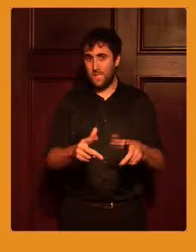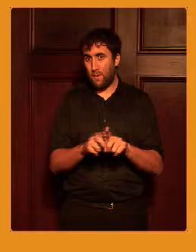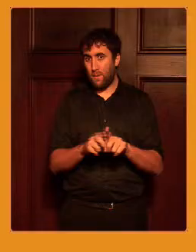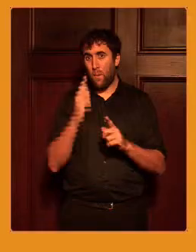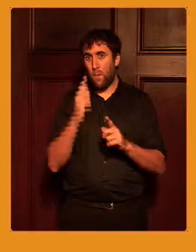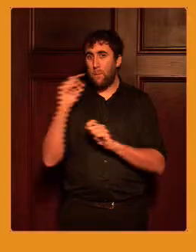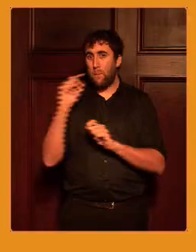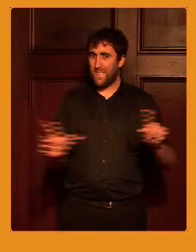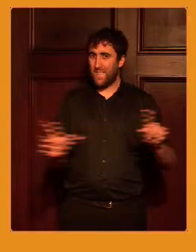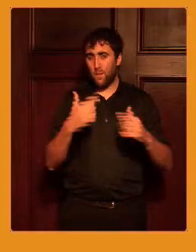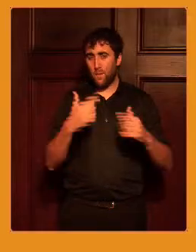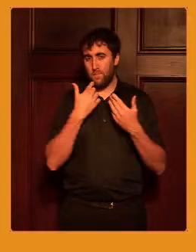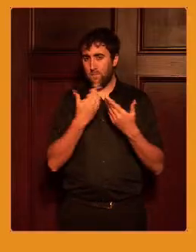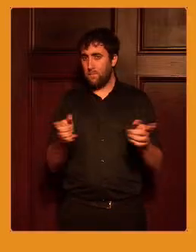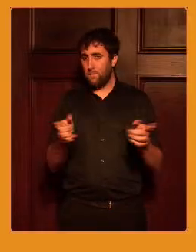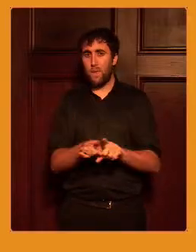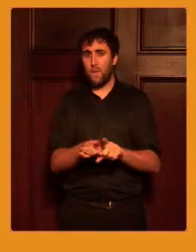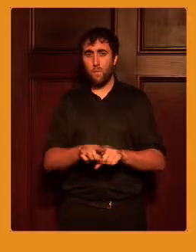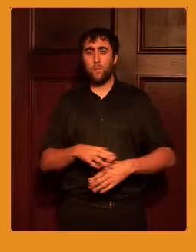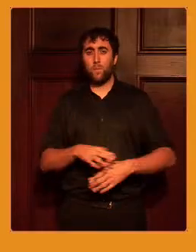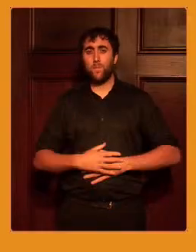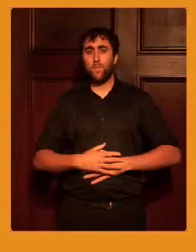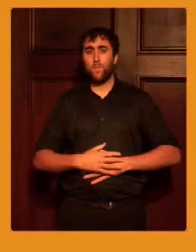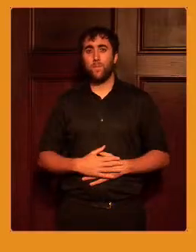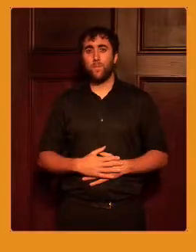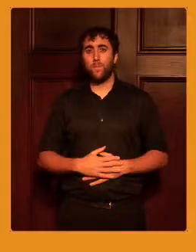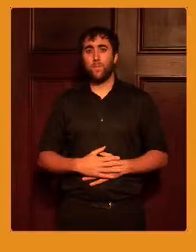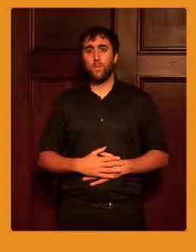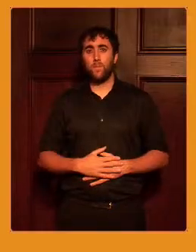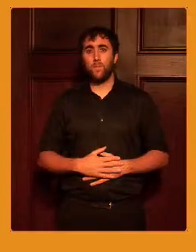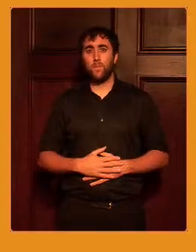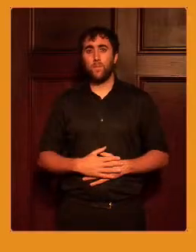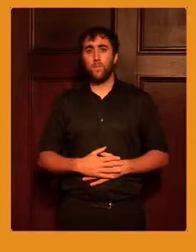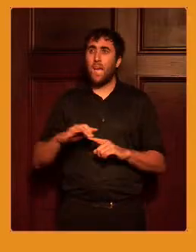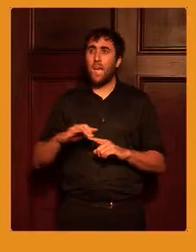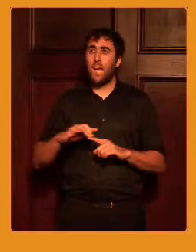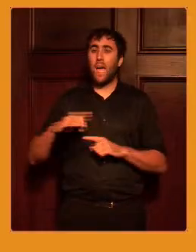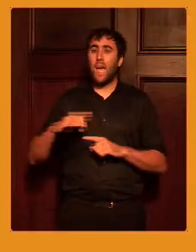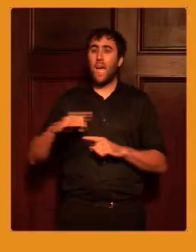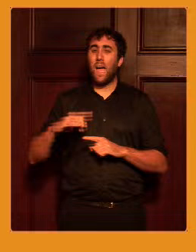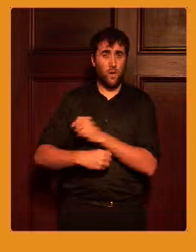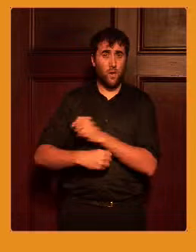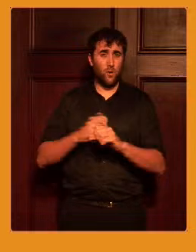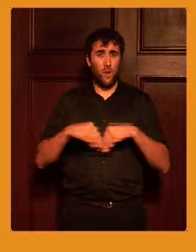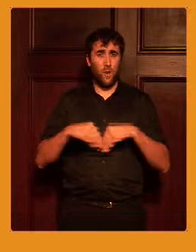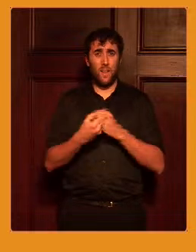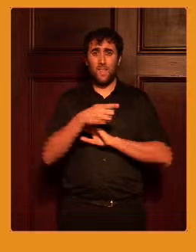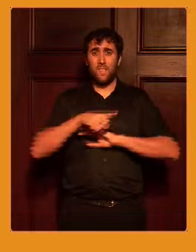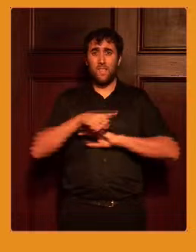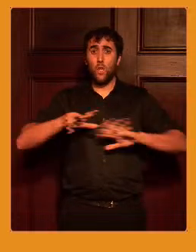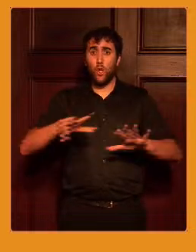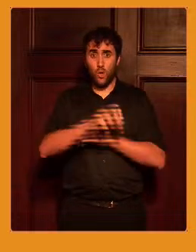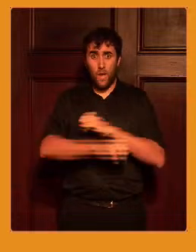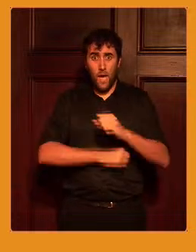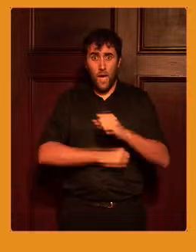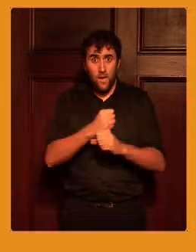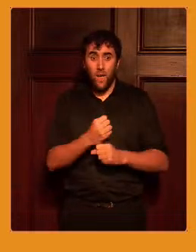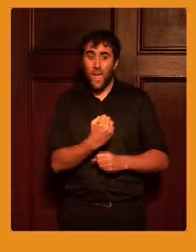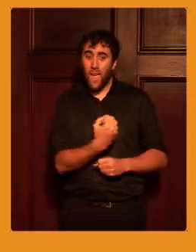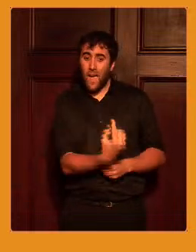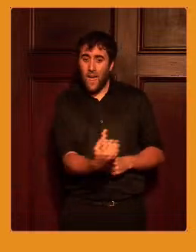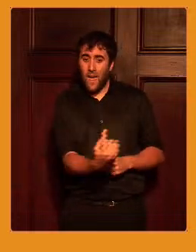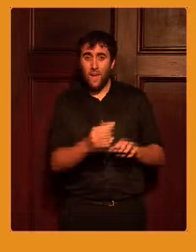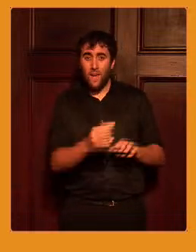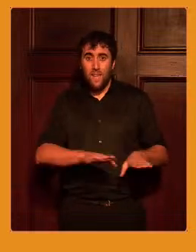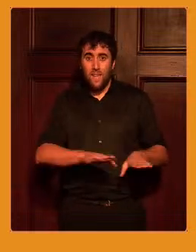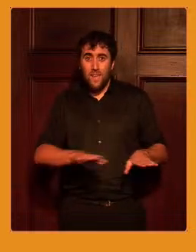presentación. Lo que nos sigue moviendo después de todos estos años, de estos 18 años, es que cada niño, cada